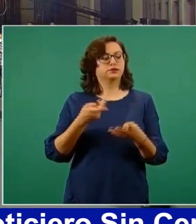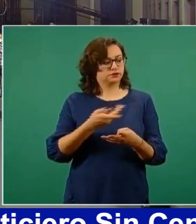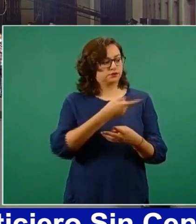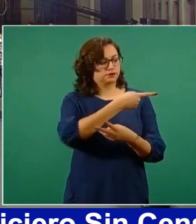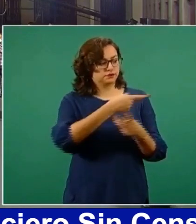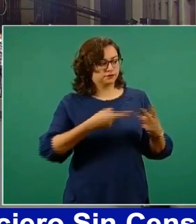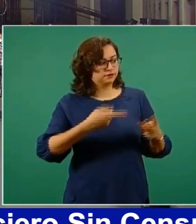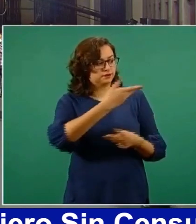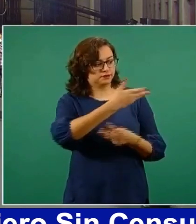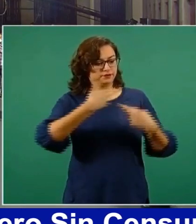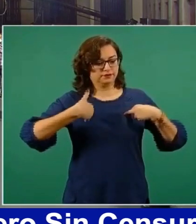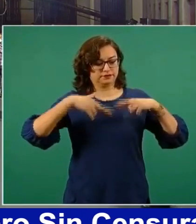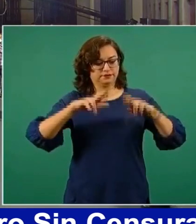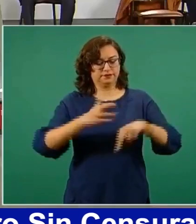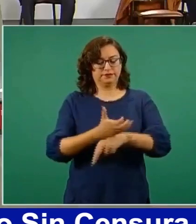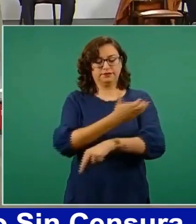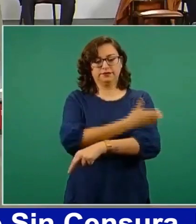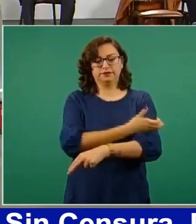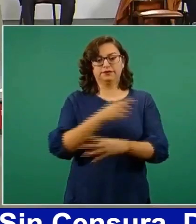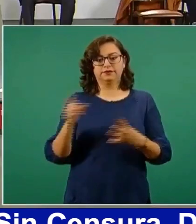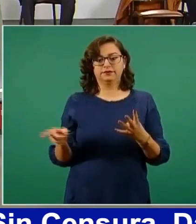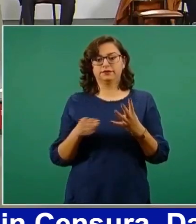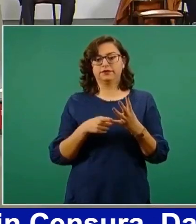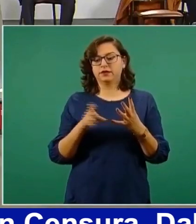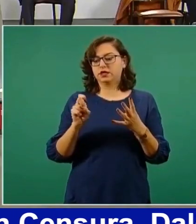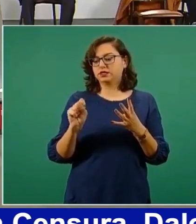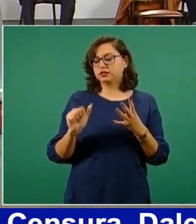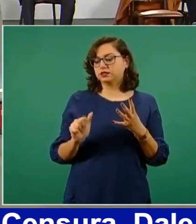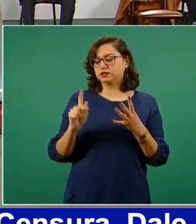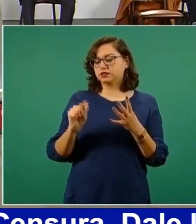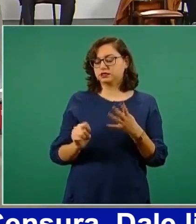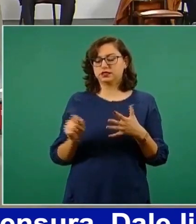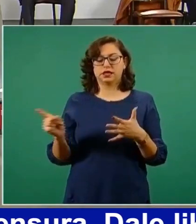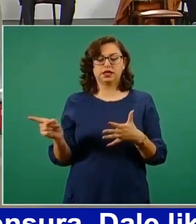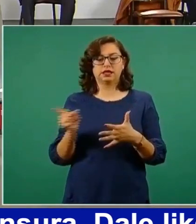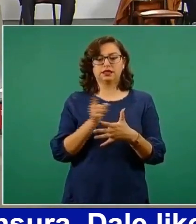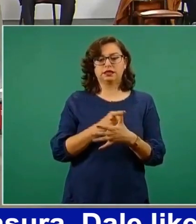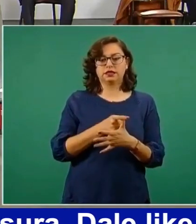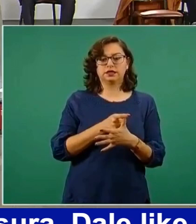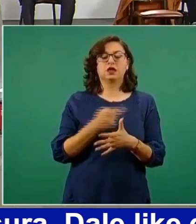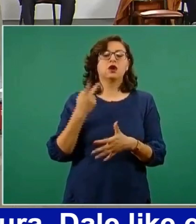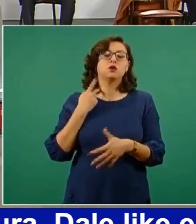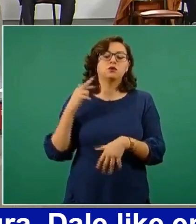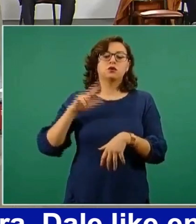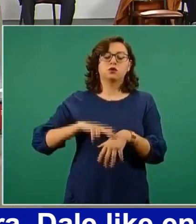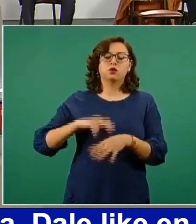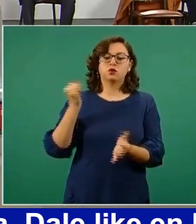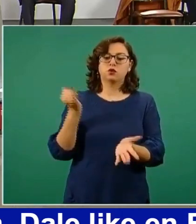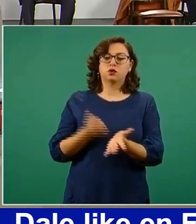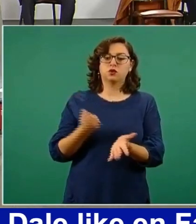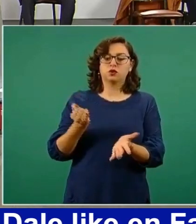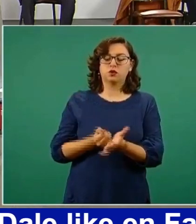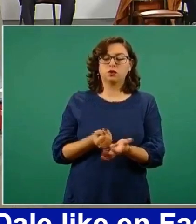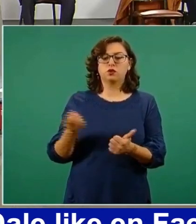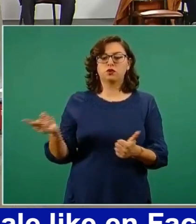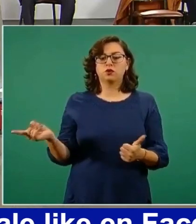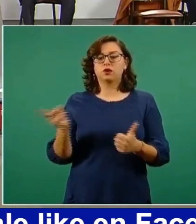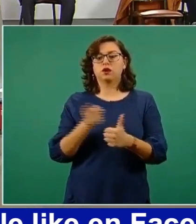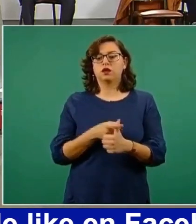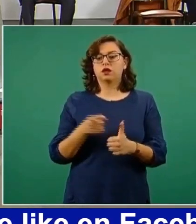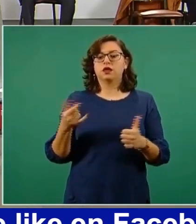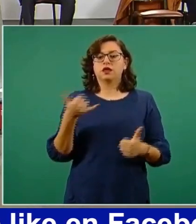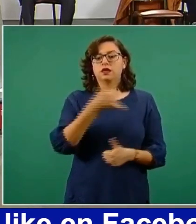colaborando, la Secretaría de Hacienda, don Arturo Herrera, de Economía, Tatiana Cloutier, del IMSS,